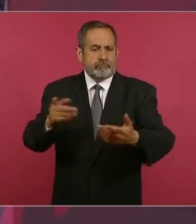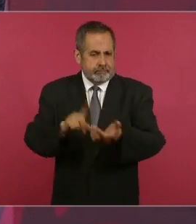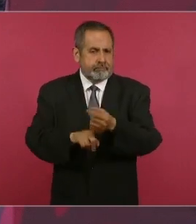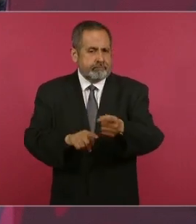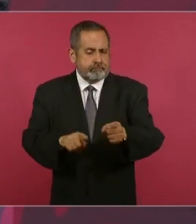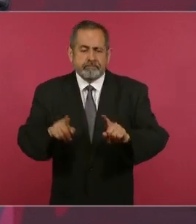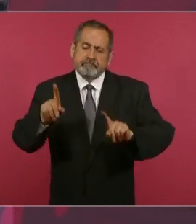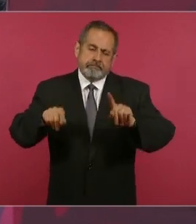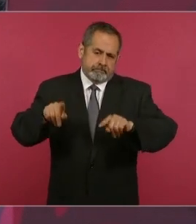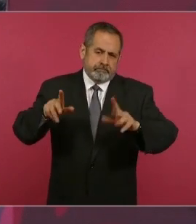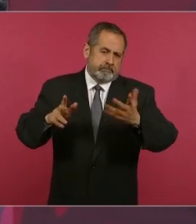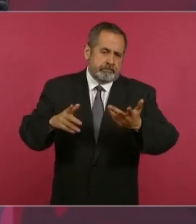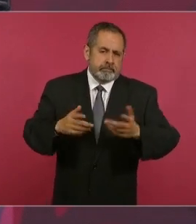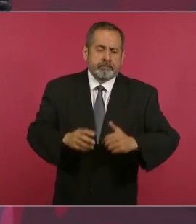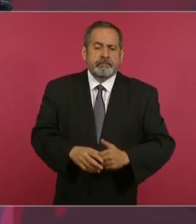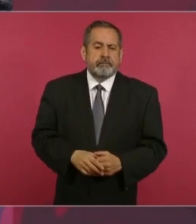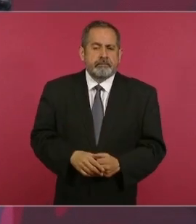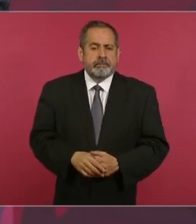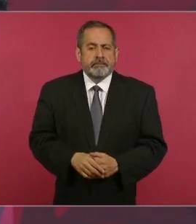Dependiendo de